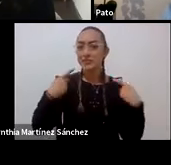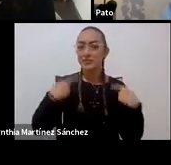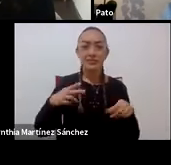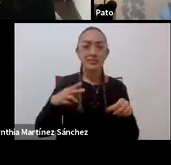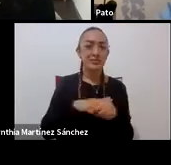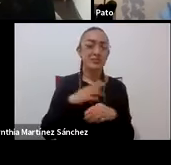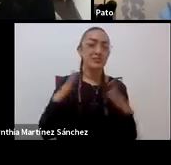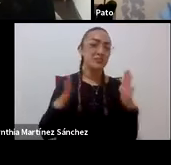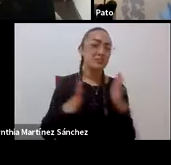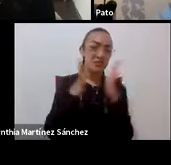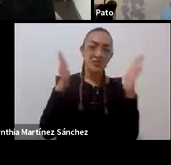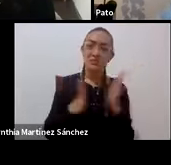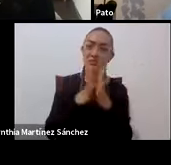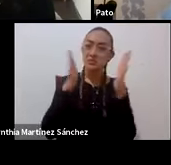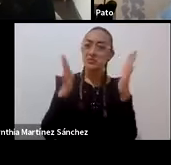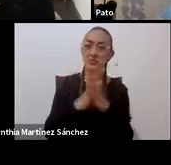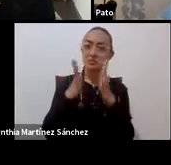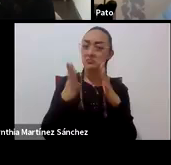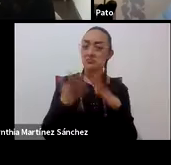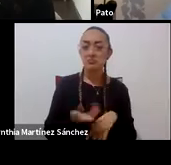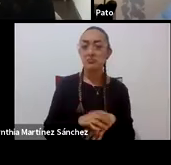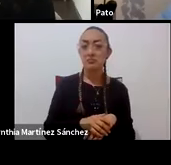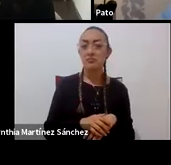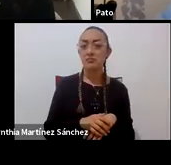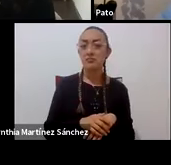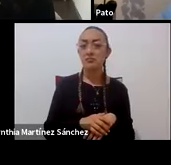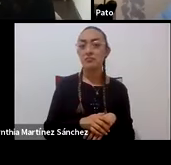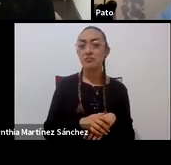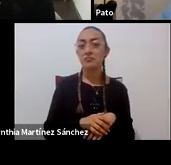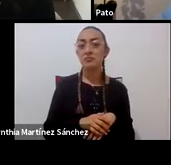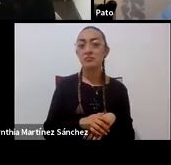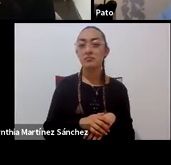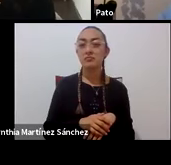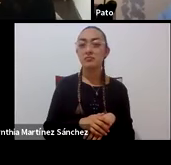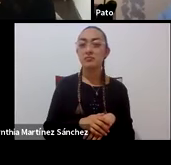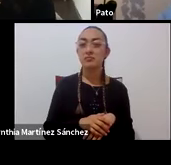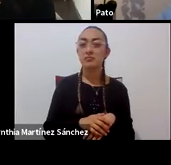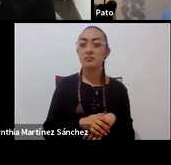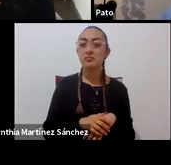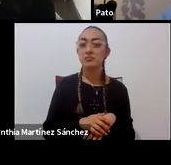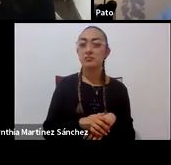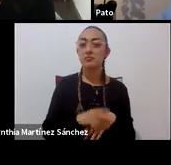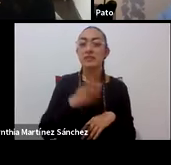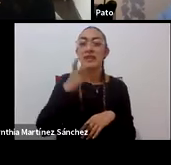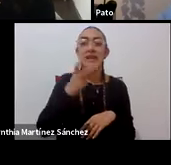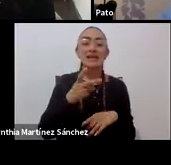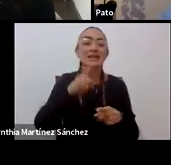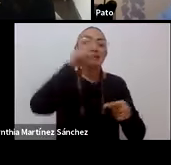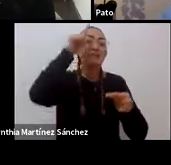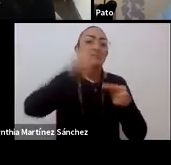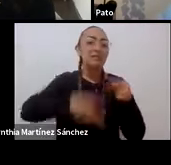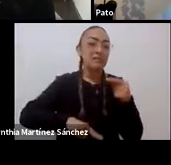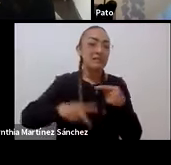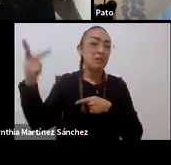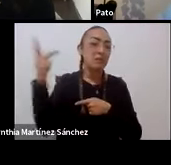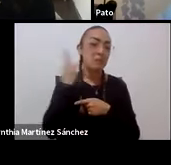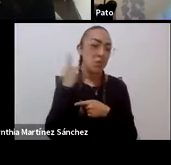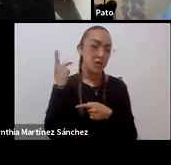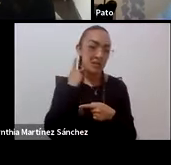participación ciudadana como tal, ¿no? Sin este elemento político que muchas veces,